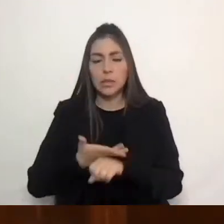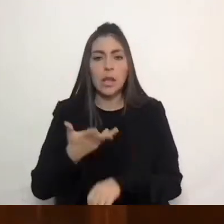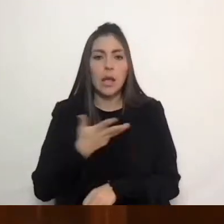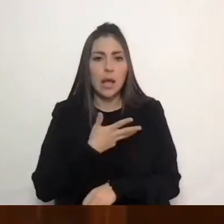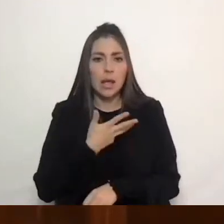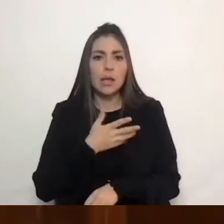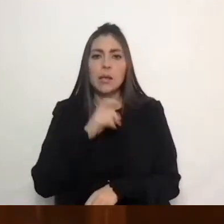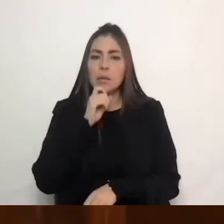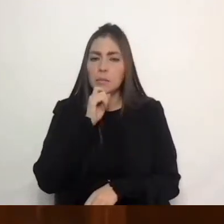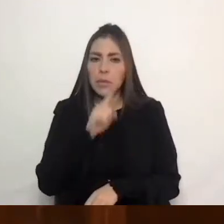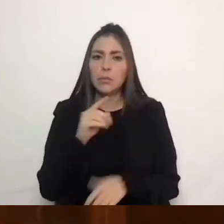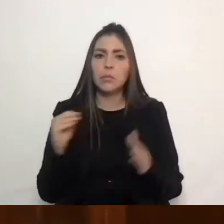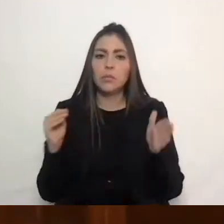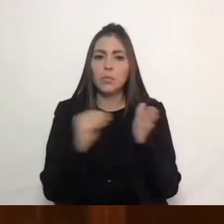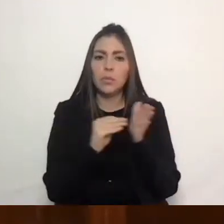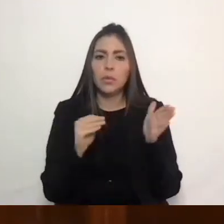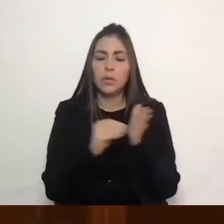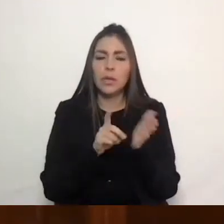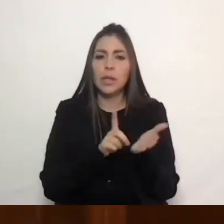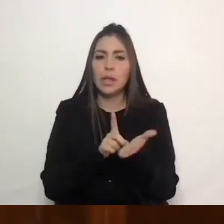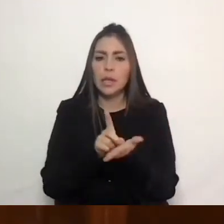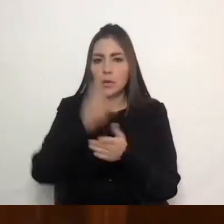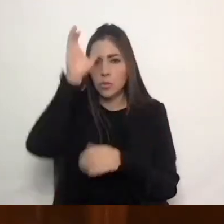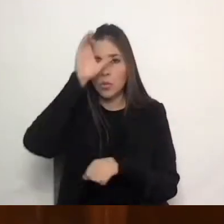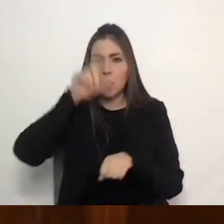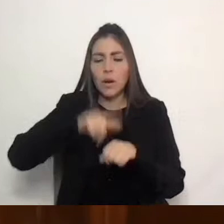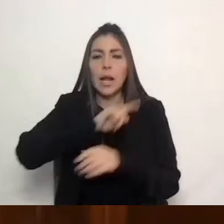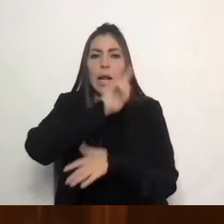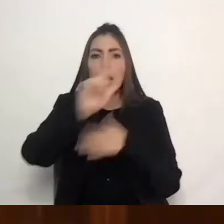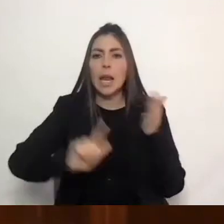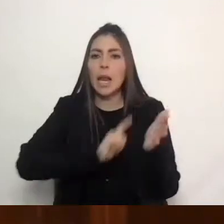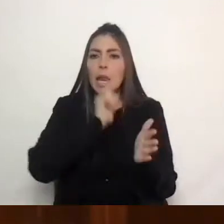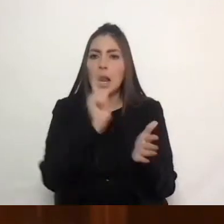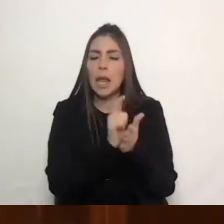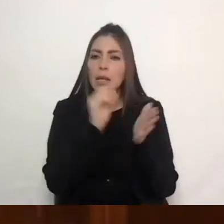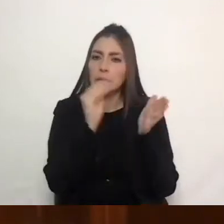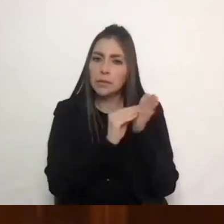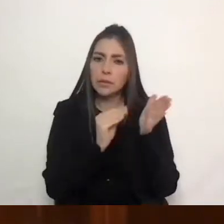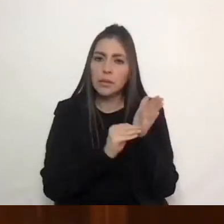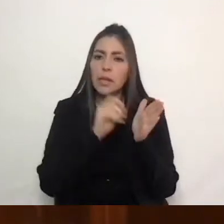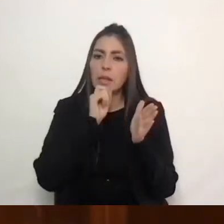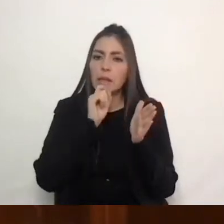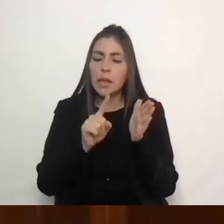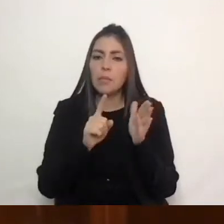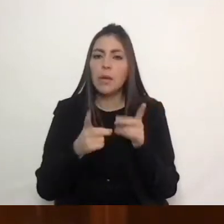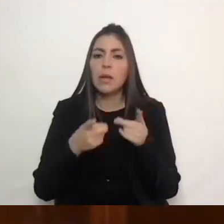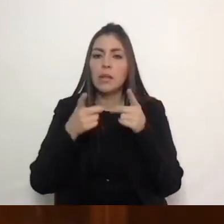derechos culturales en sus legislaciones y asegurar su respeto y salvaguardia.